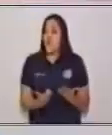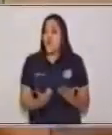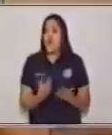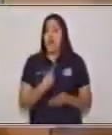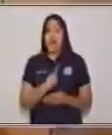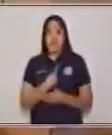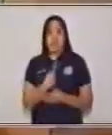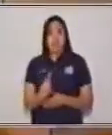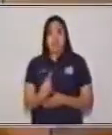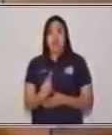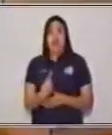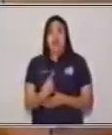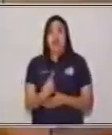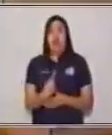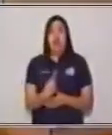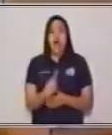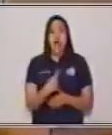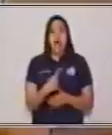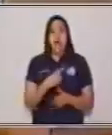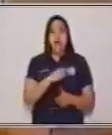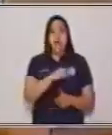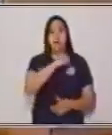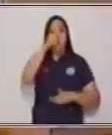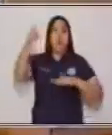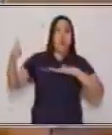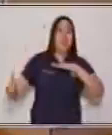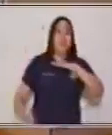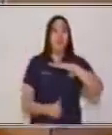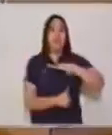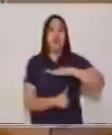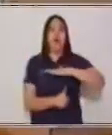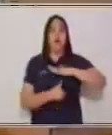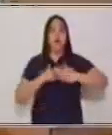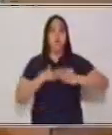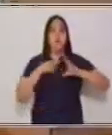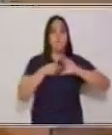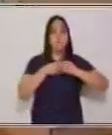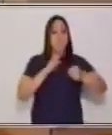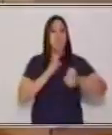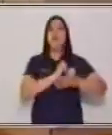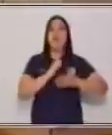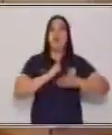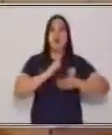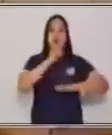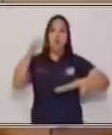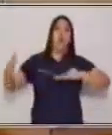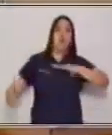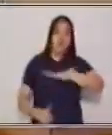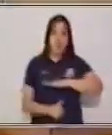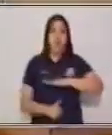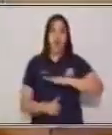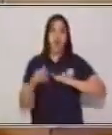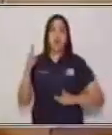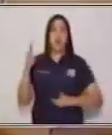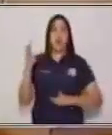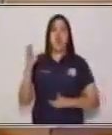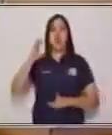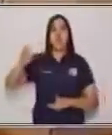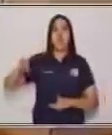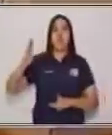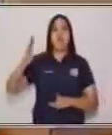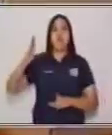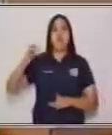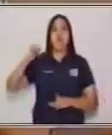está por debajo de mi marcador. Una preposición, debajo. Claramente entonces